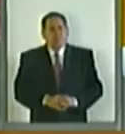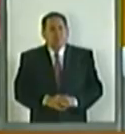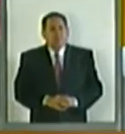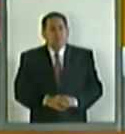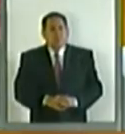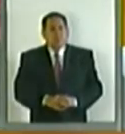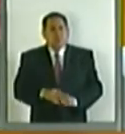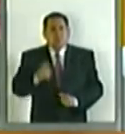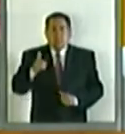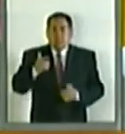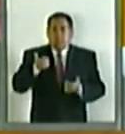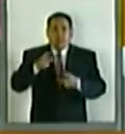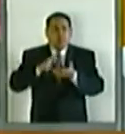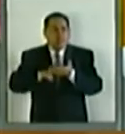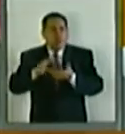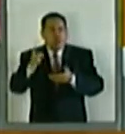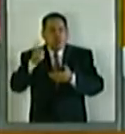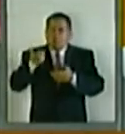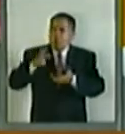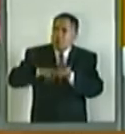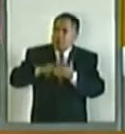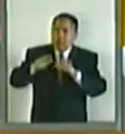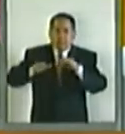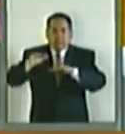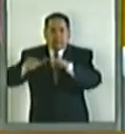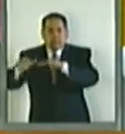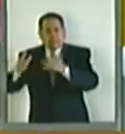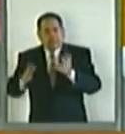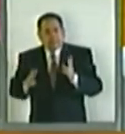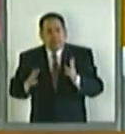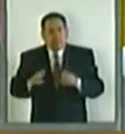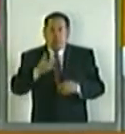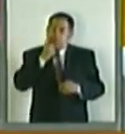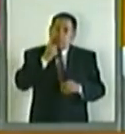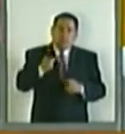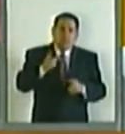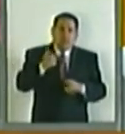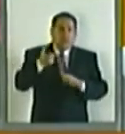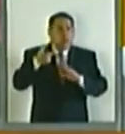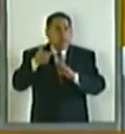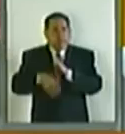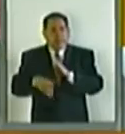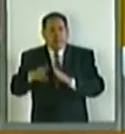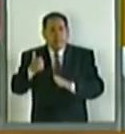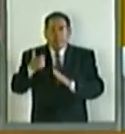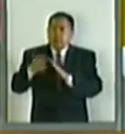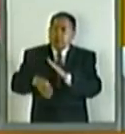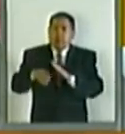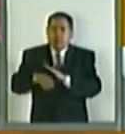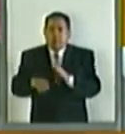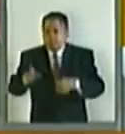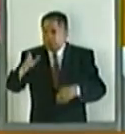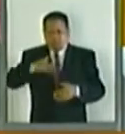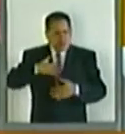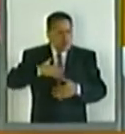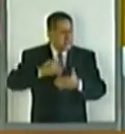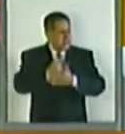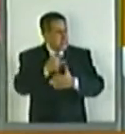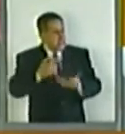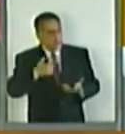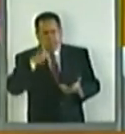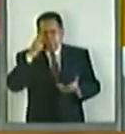Hay fluctuación del tipo de cambio, pero constantemente dicen que es una devaluación, como si fuera una decisión en la que